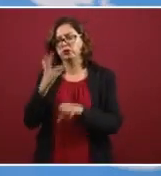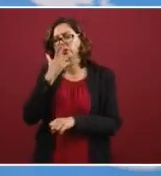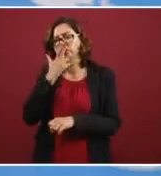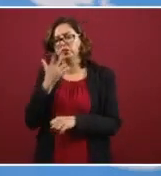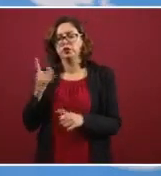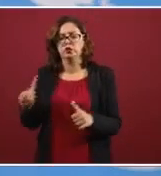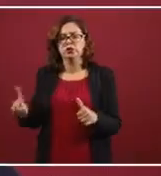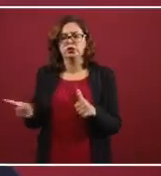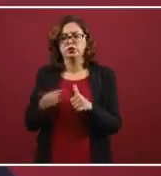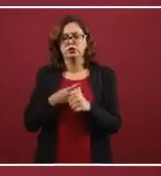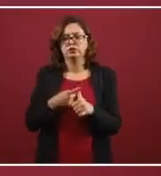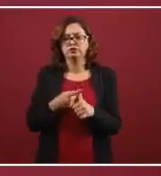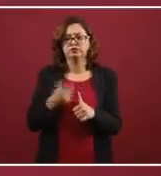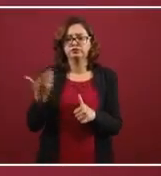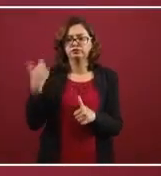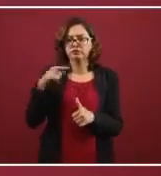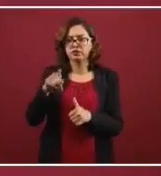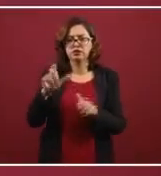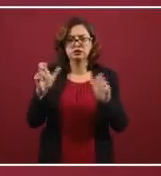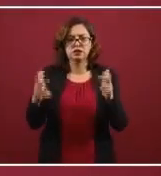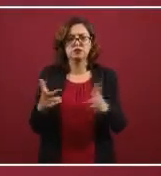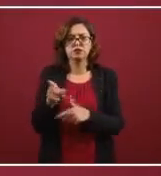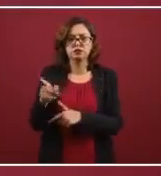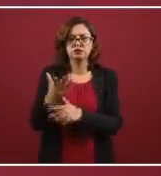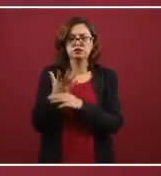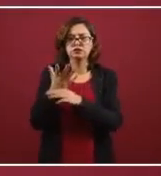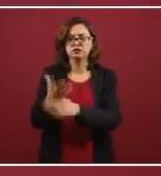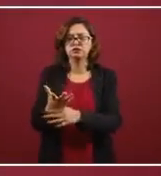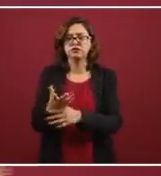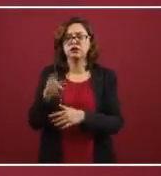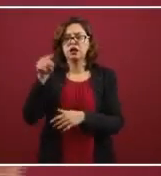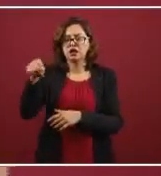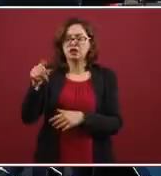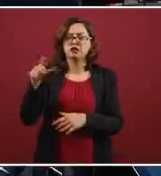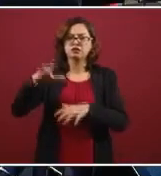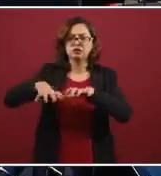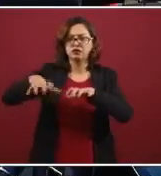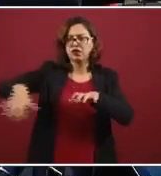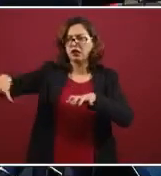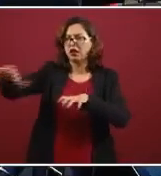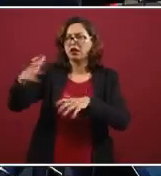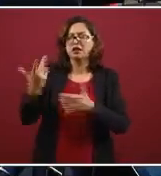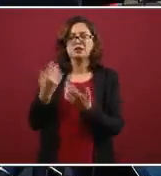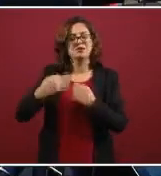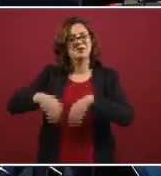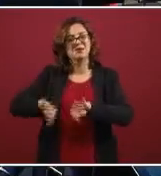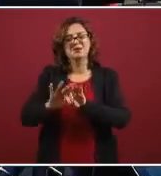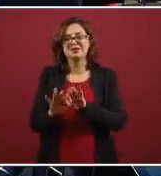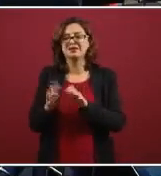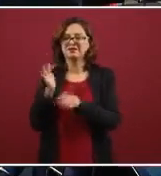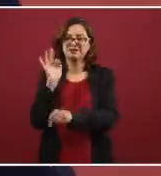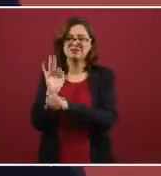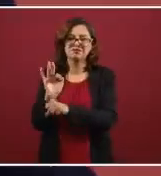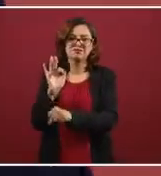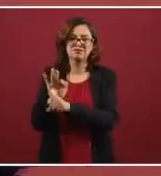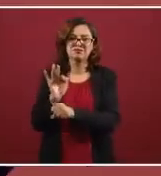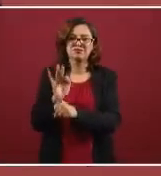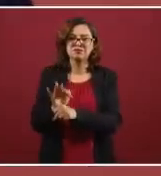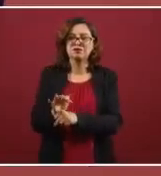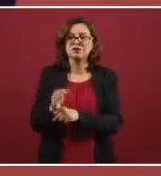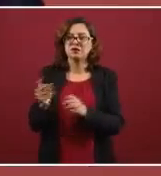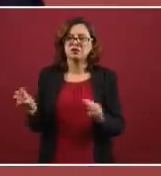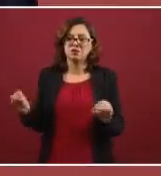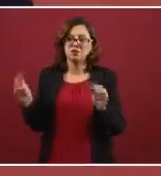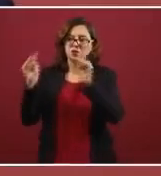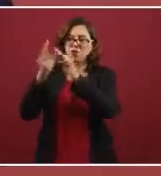prioridad. La colega de Chiapas habló de las cabezas de cuenca. Yo creo que es muy importante definitivamente proteger a las cuencas